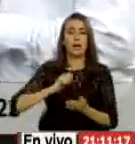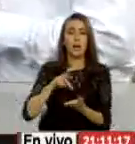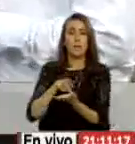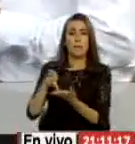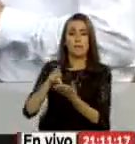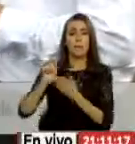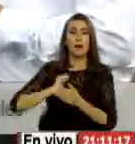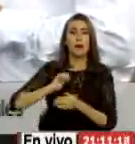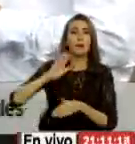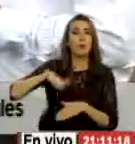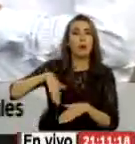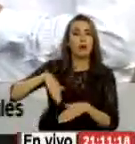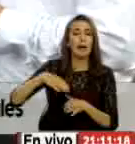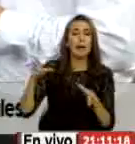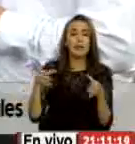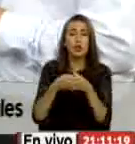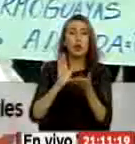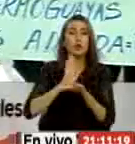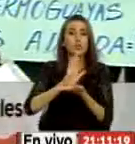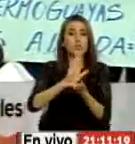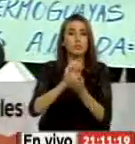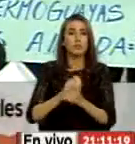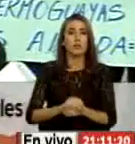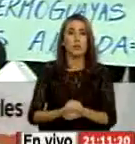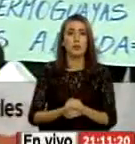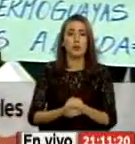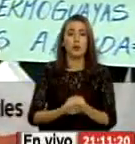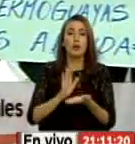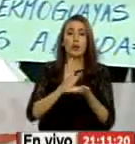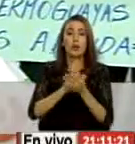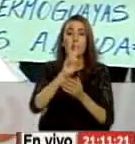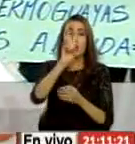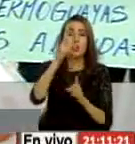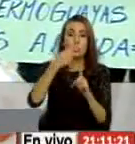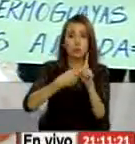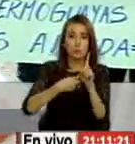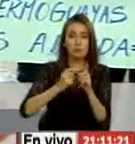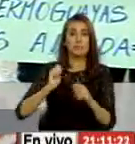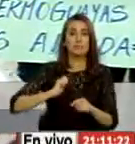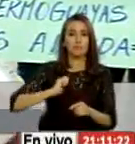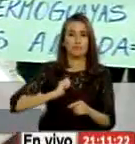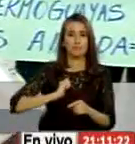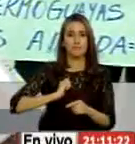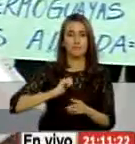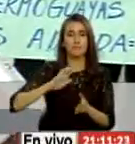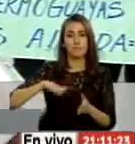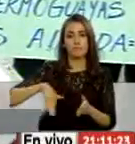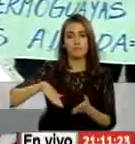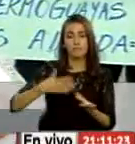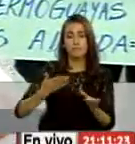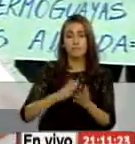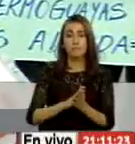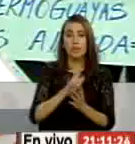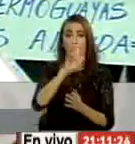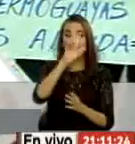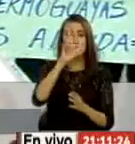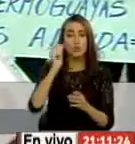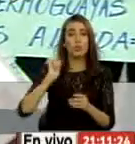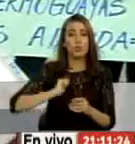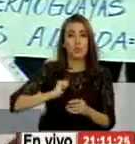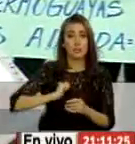acceder a los beneficios de la seguridad social. La compañía no está dando 2 meses de sueldo. Y anteriormente los 3 últimos sueldos nos han